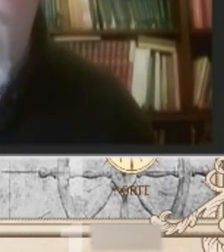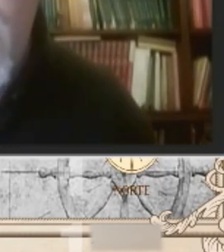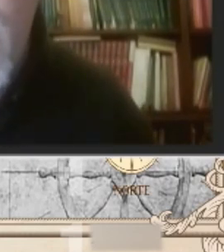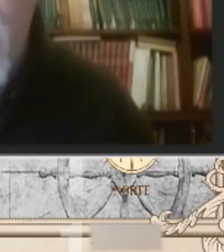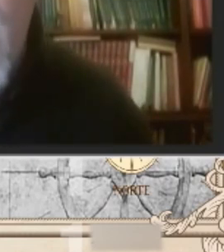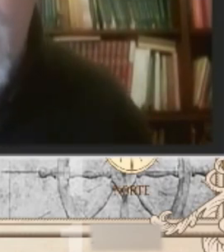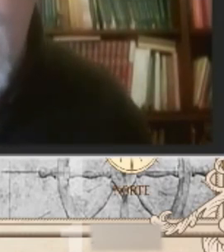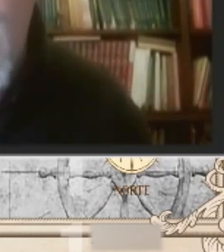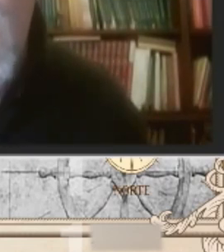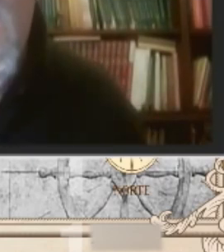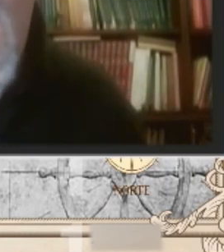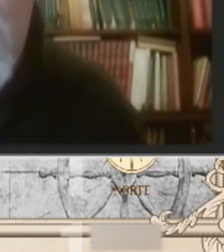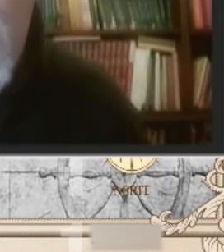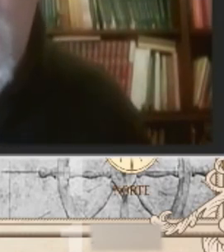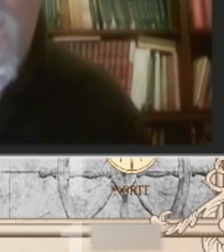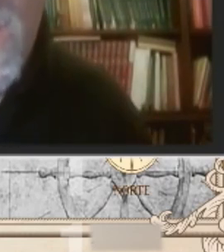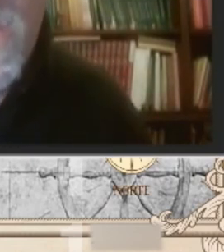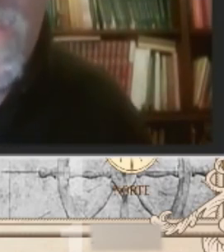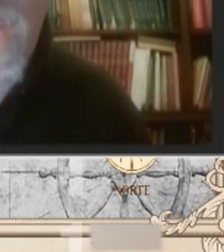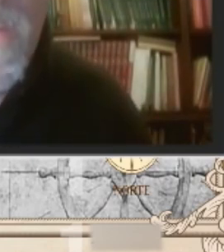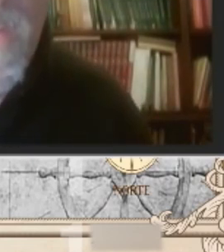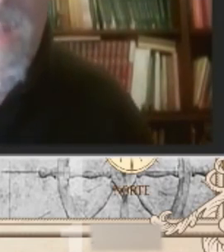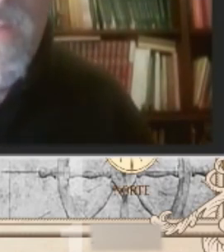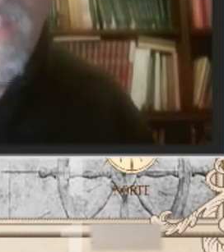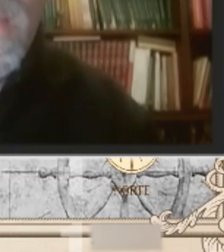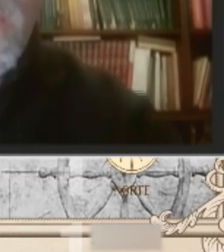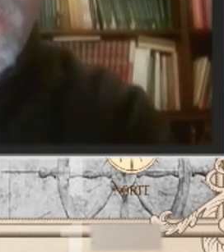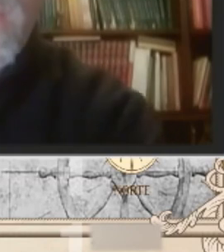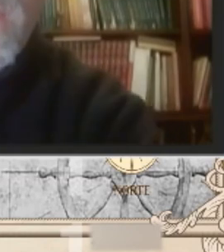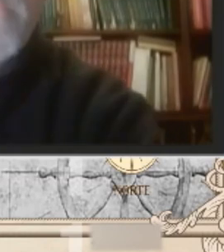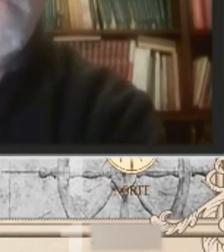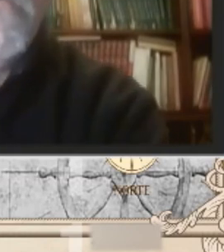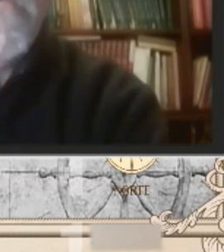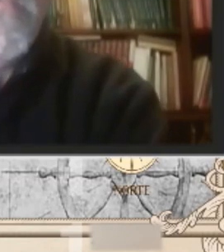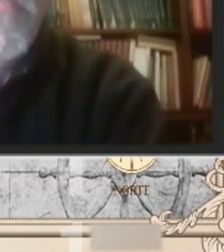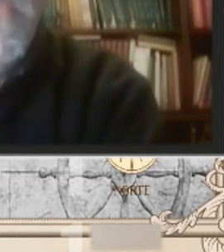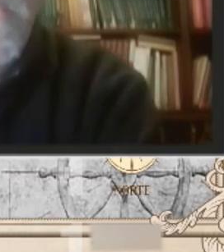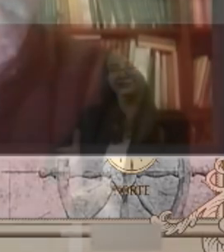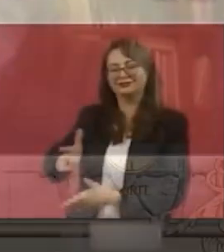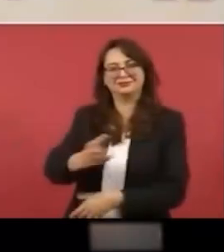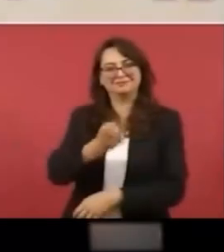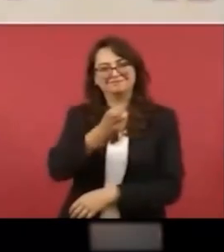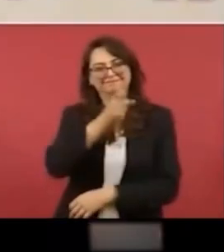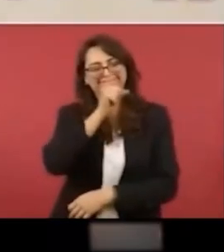hace, o el comentario que hace AMLO en sus habituales conferencias de prensa.